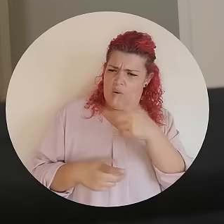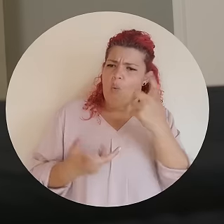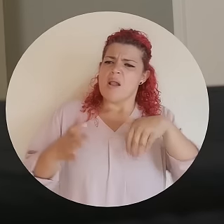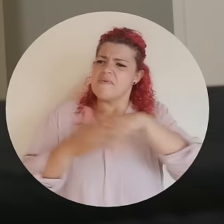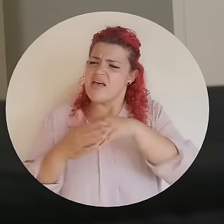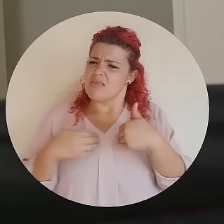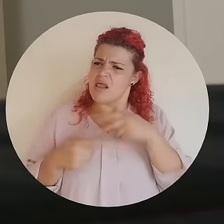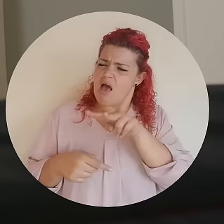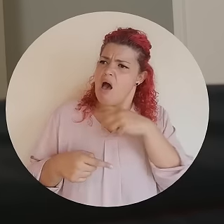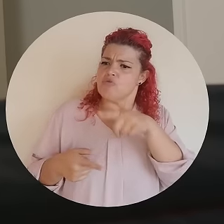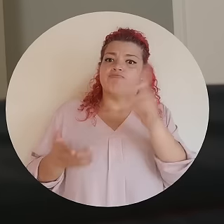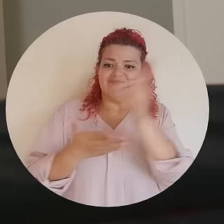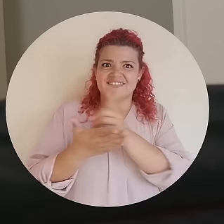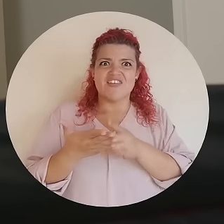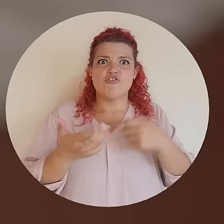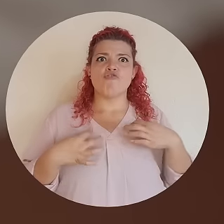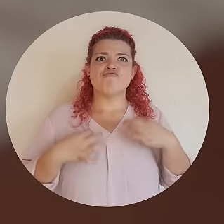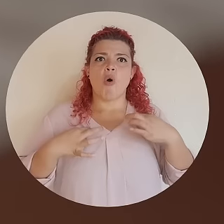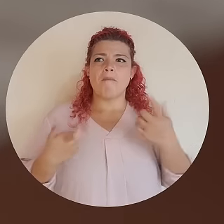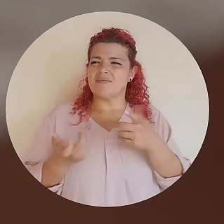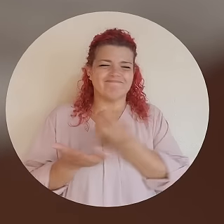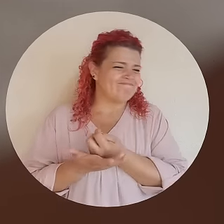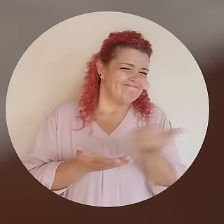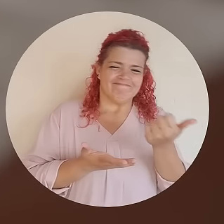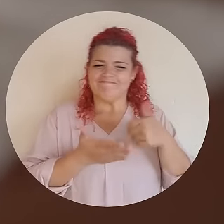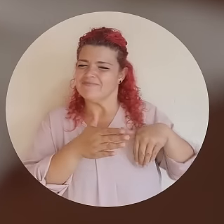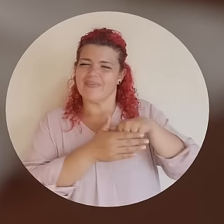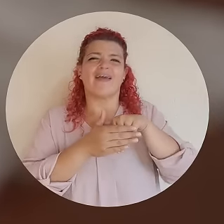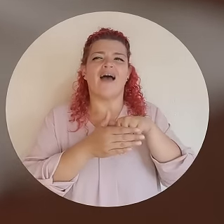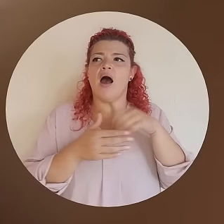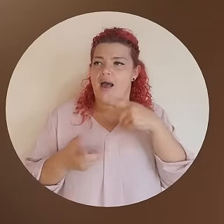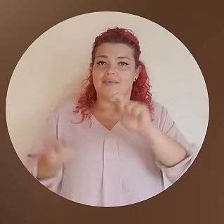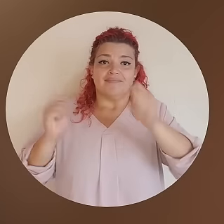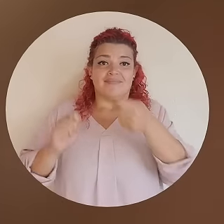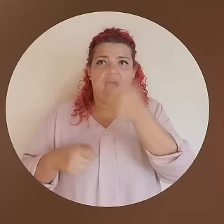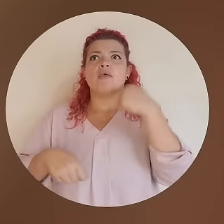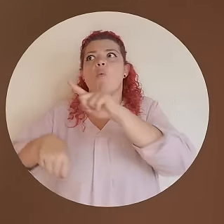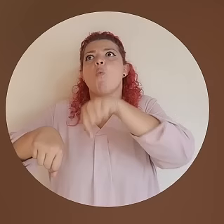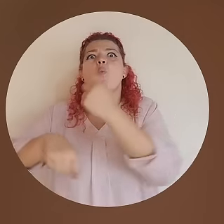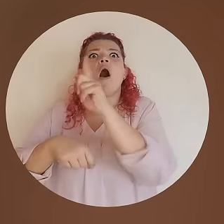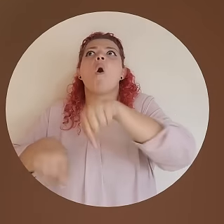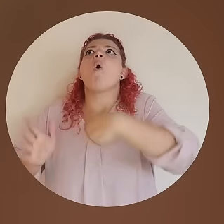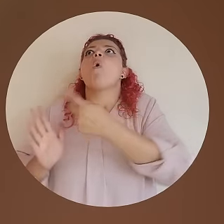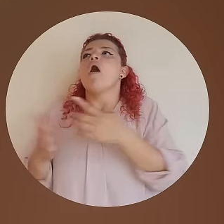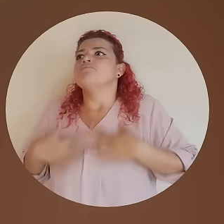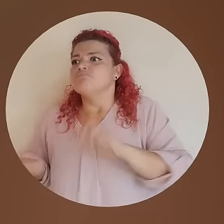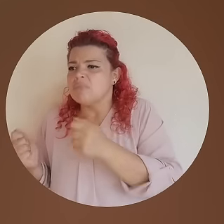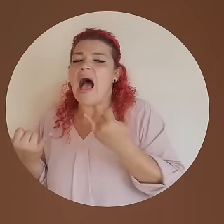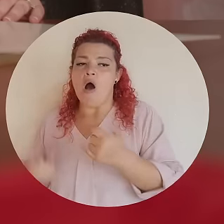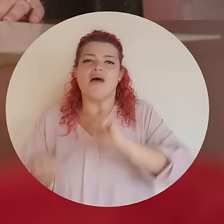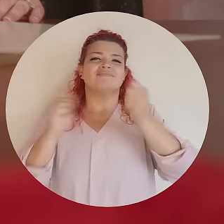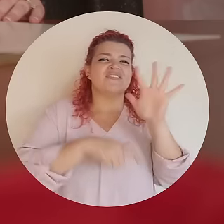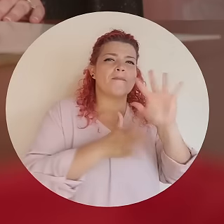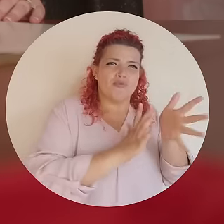eliminara esas barreras. Y esos diseños lo que hacen es que en lugar de durar una hora en vestirse, duran 5 minutos. Y eso es darle calidad